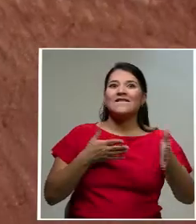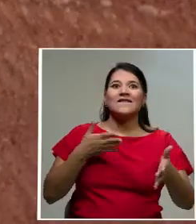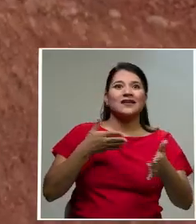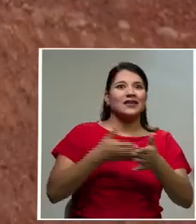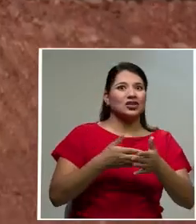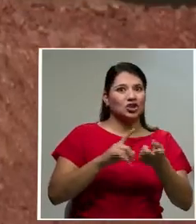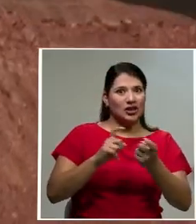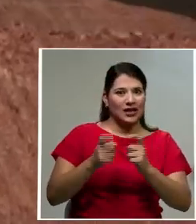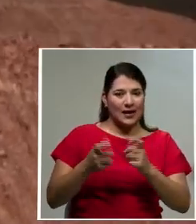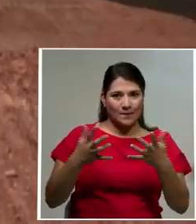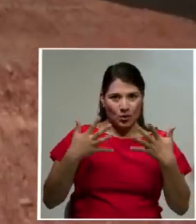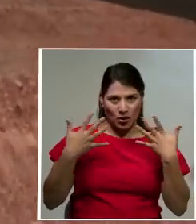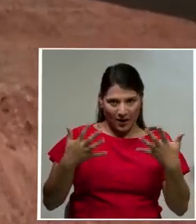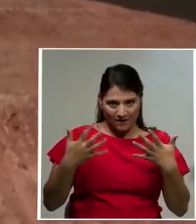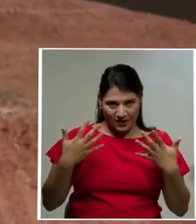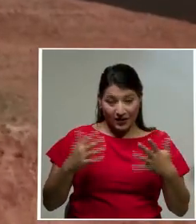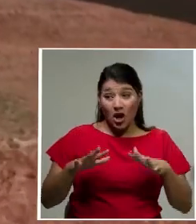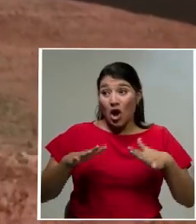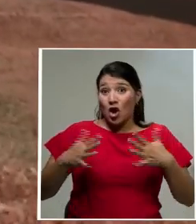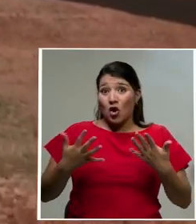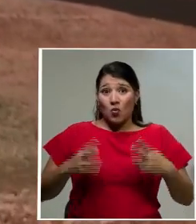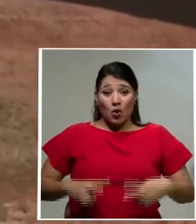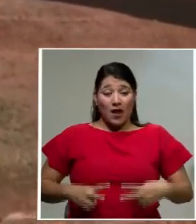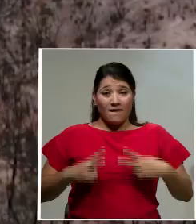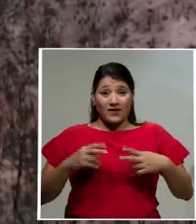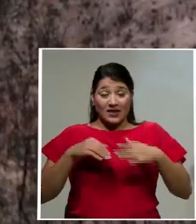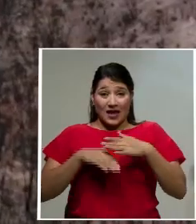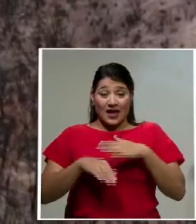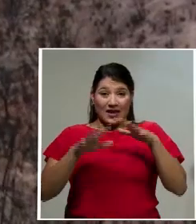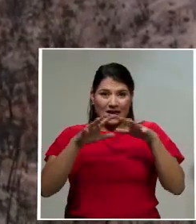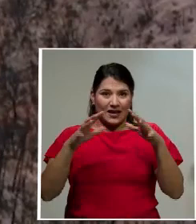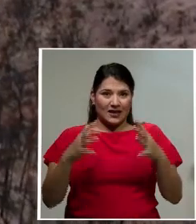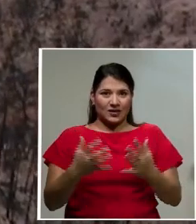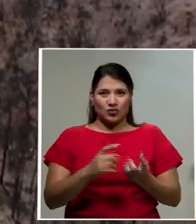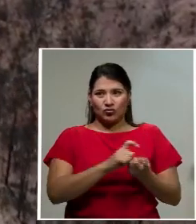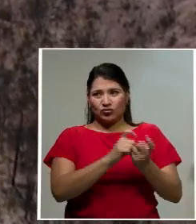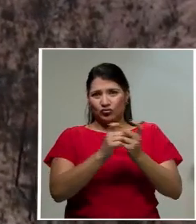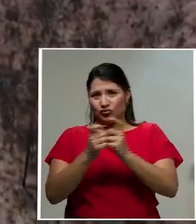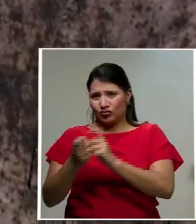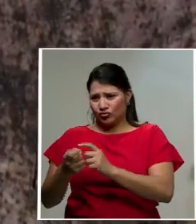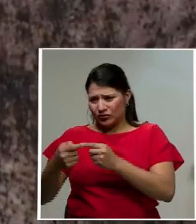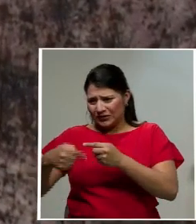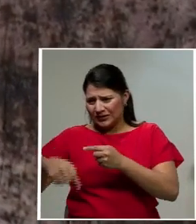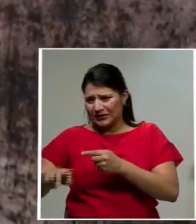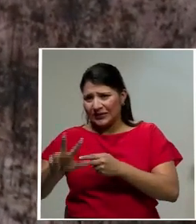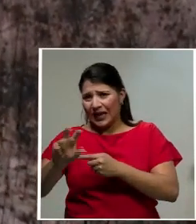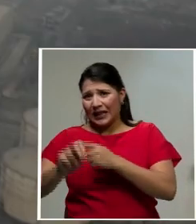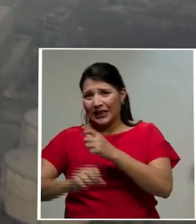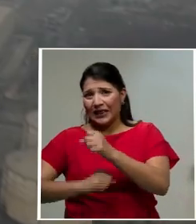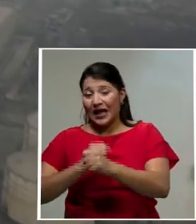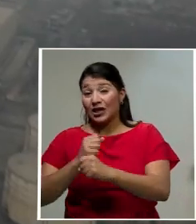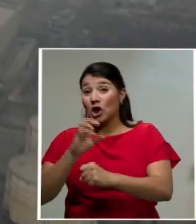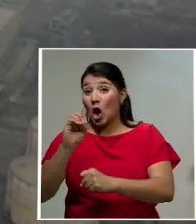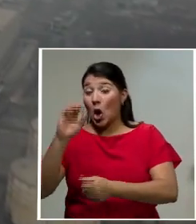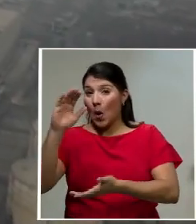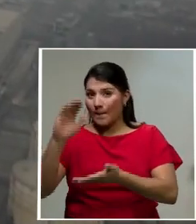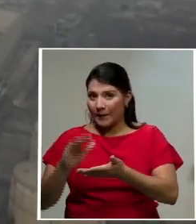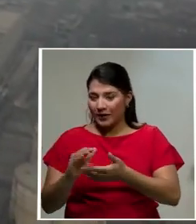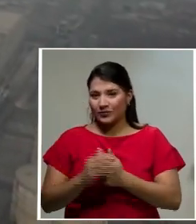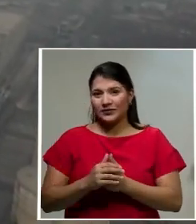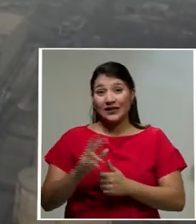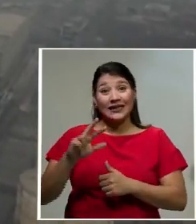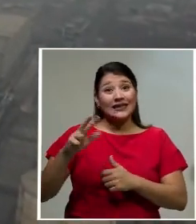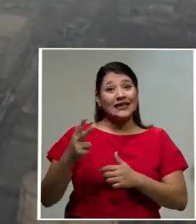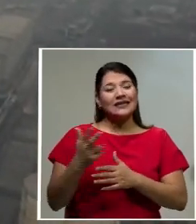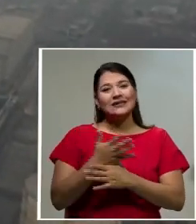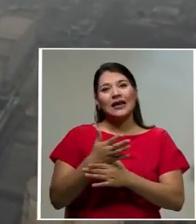cambios y cómo la vida en la Tierra se verá irremediablemente transformada en 30 años o incluso menos. La tercera parte abordará